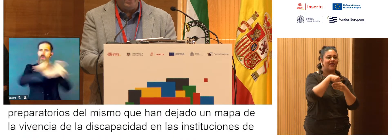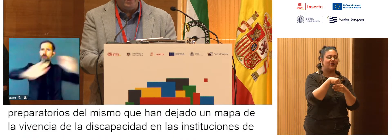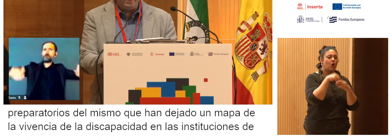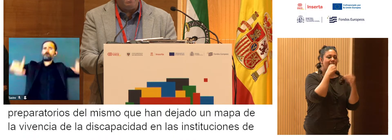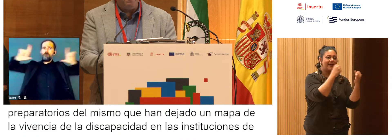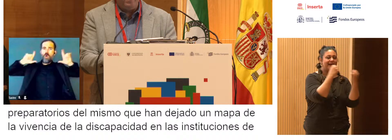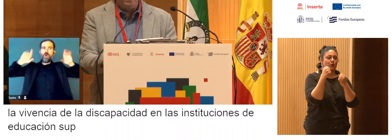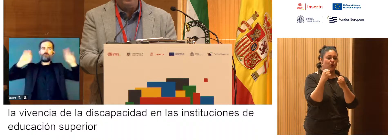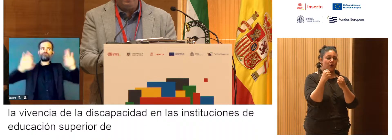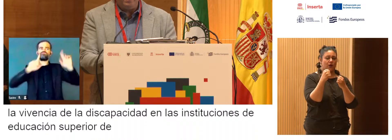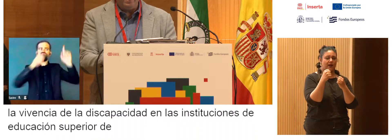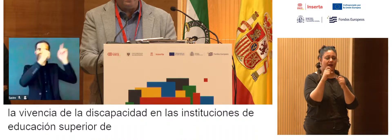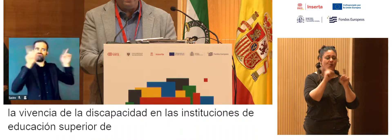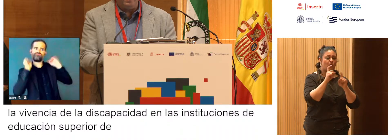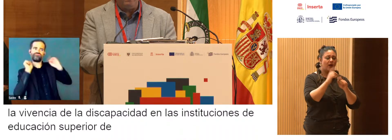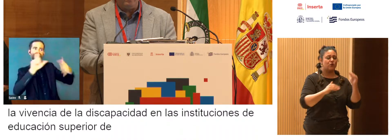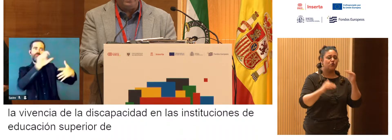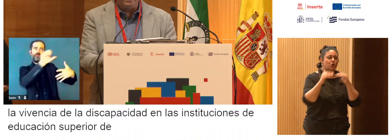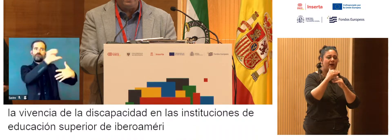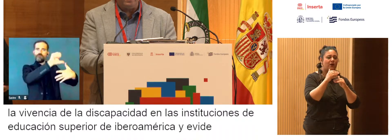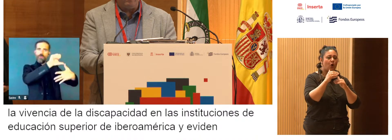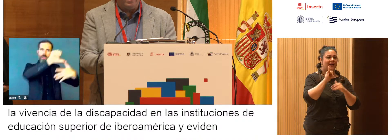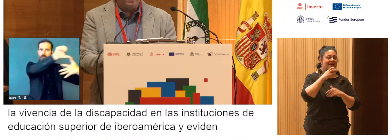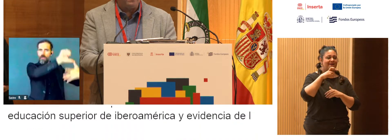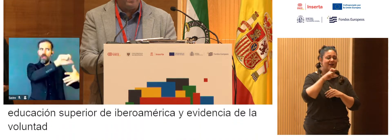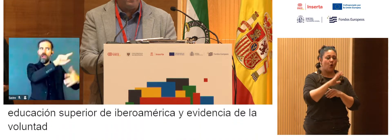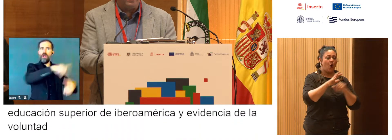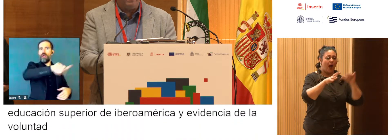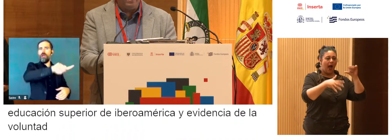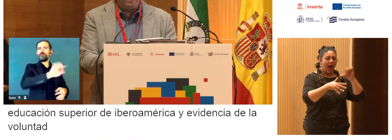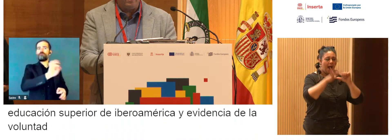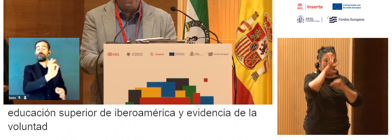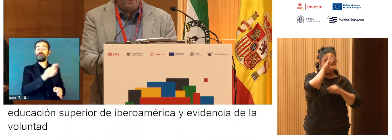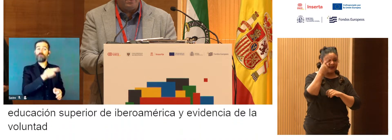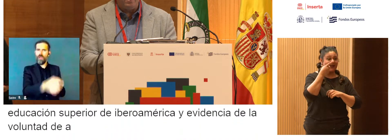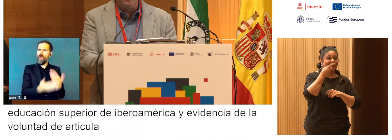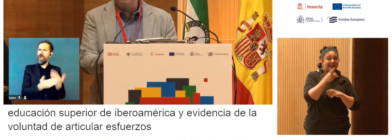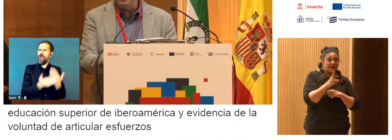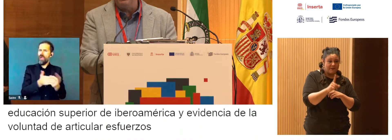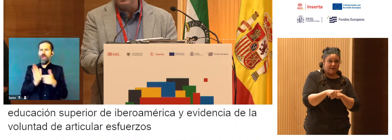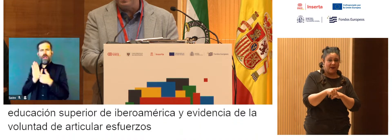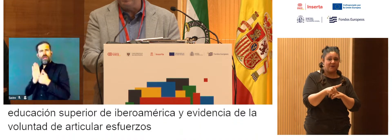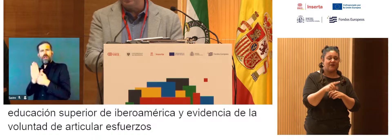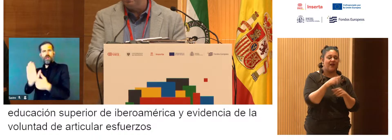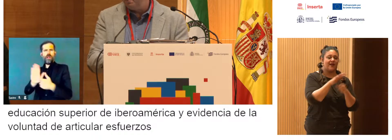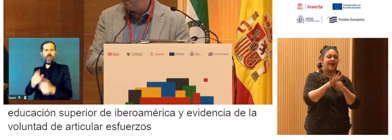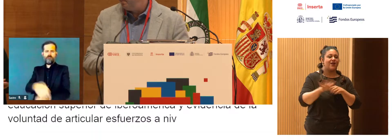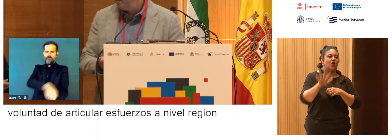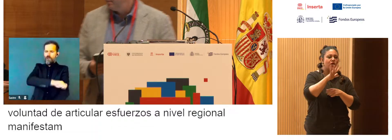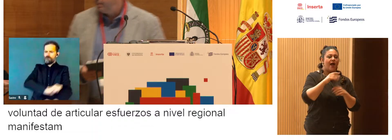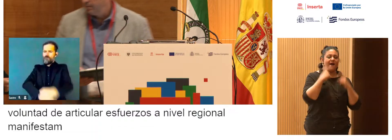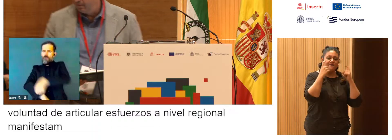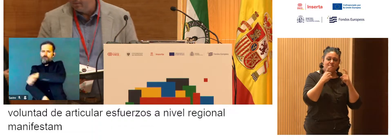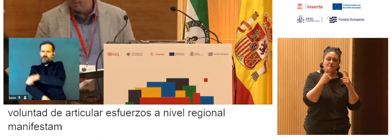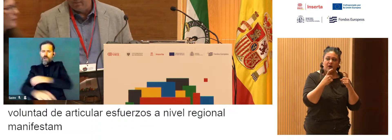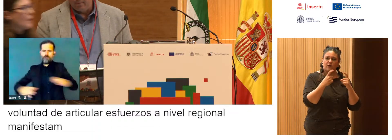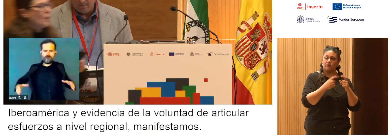de Iberoamérica y evidencia de la voluntad de articular esfuerzos a nivel regional, manifestamos.